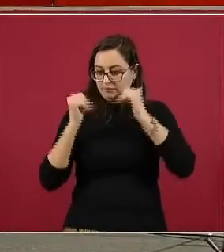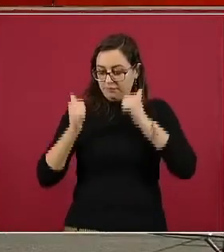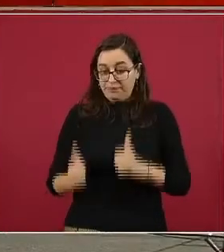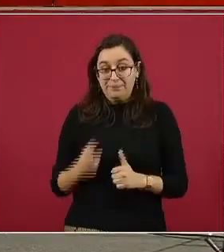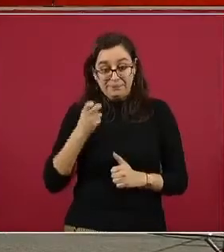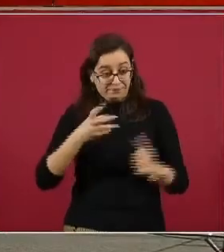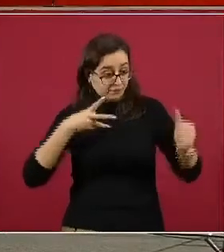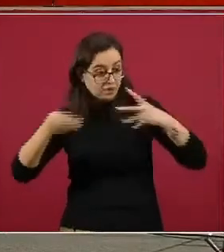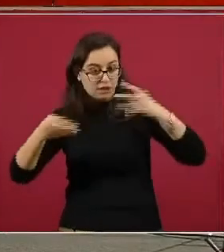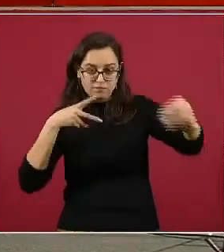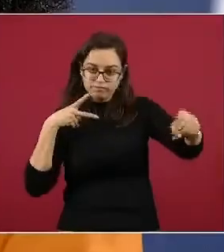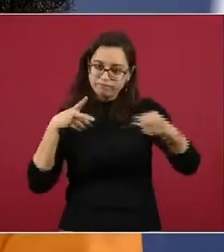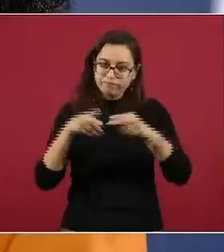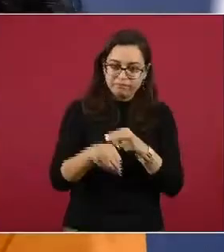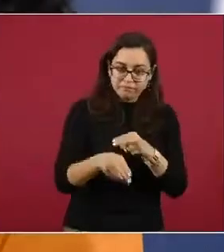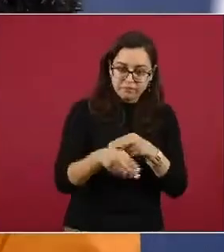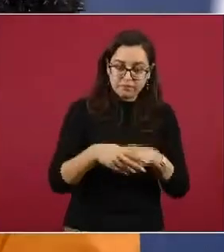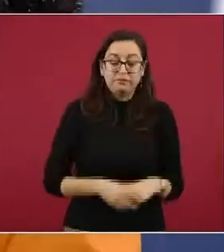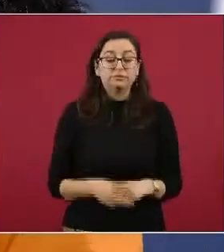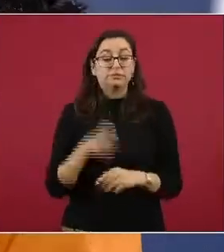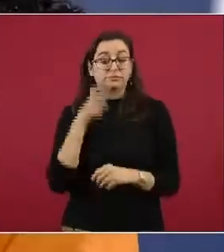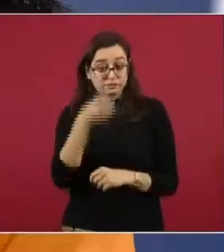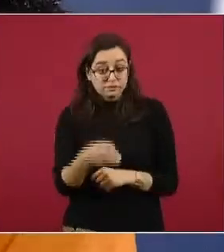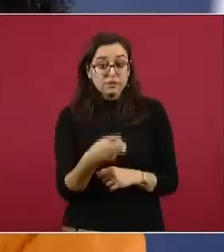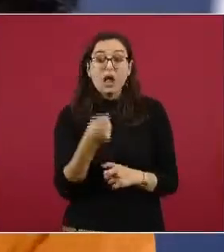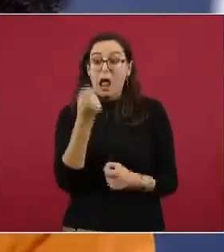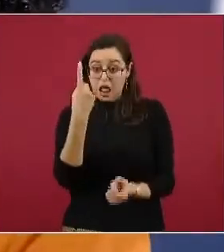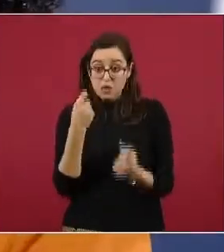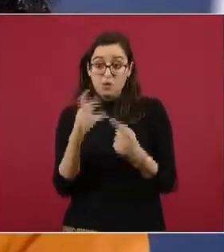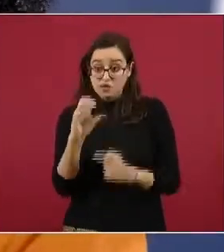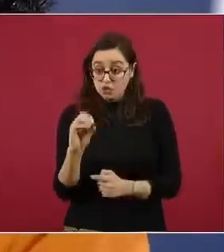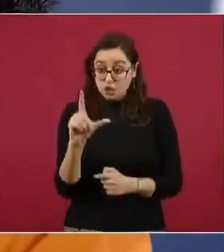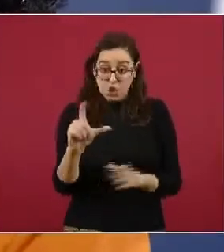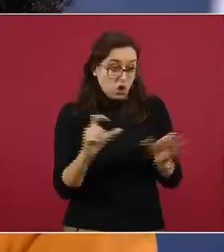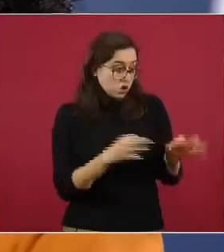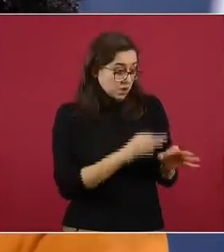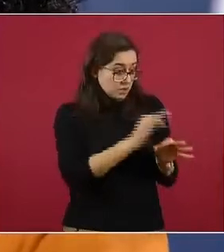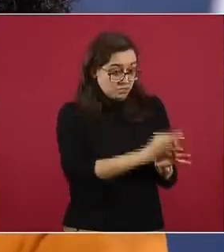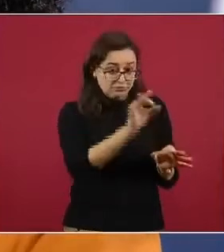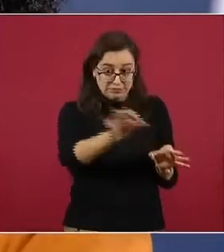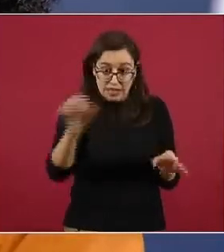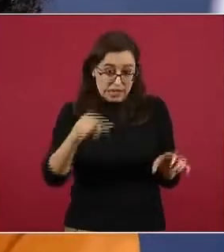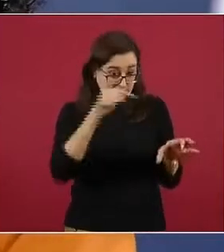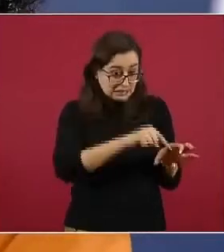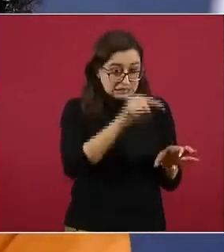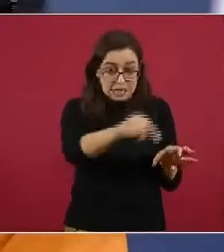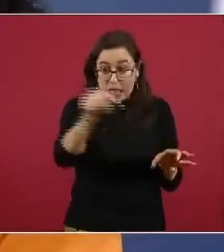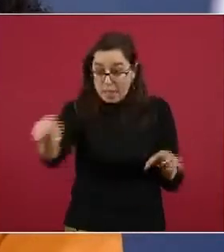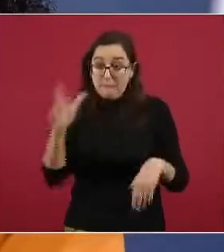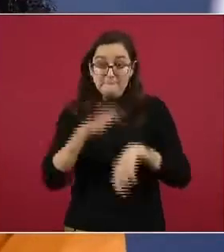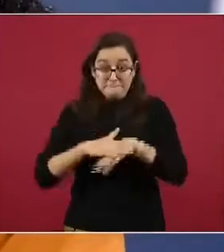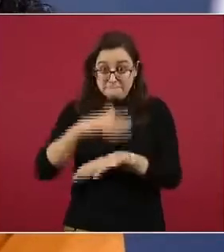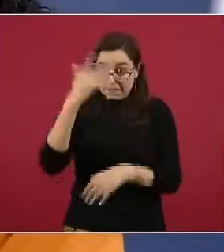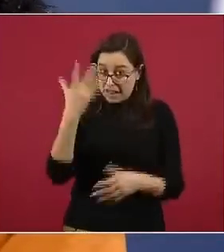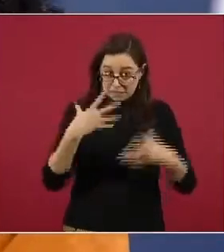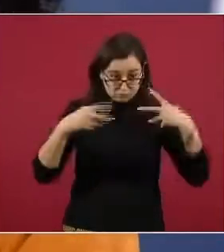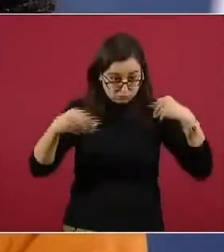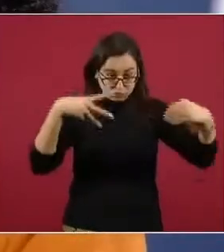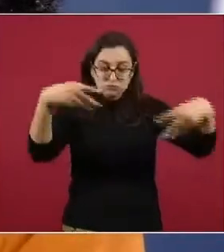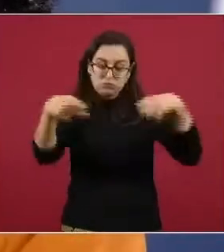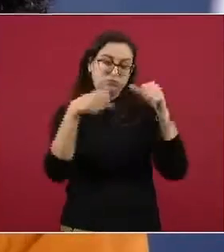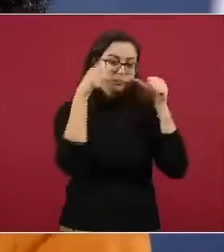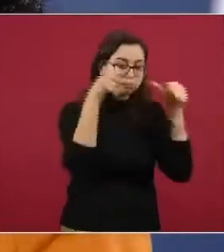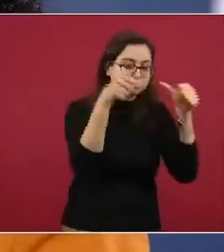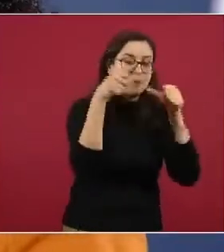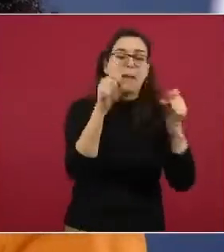apoyar esto. Entonces, las colonias de emergencia sanitaria estamos fortaleciendo ahí el trabajo territorial y medidas para